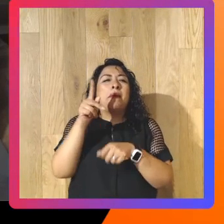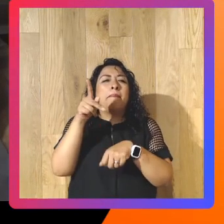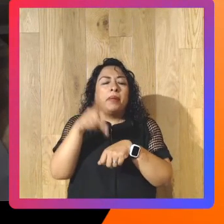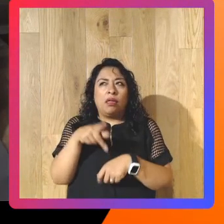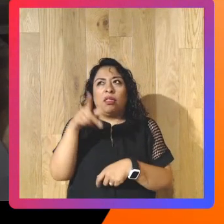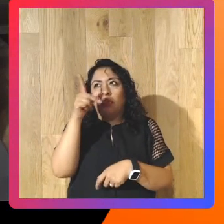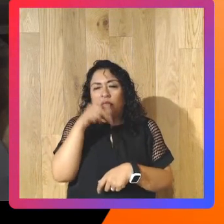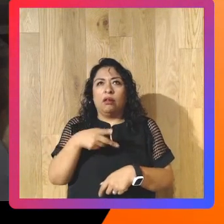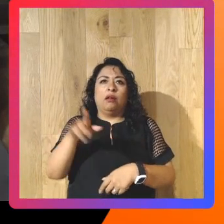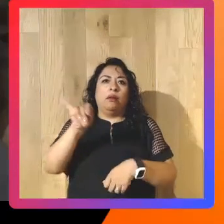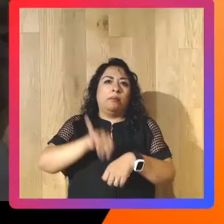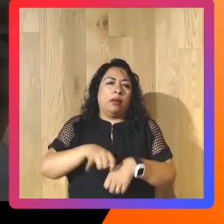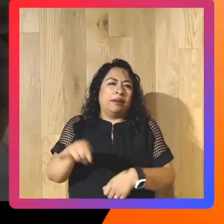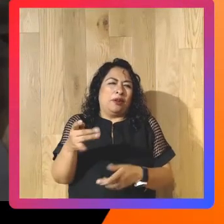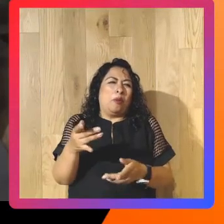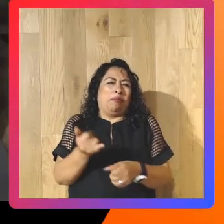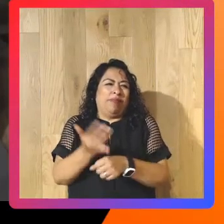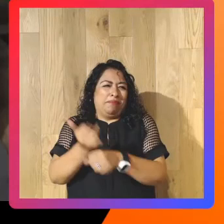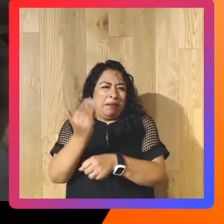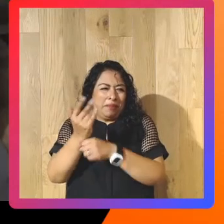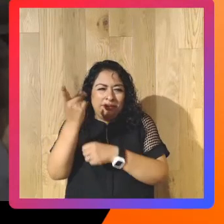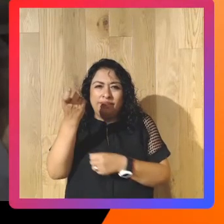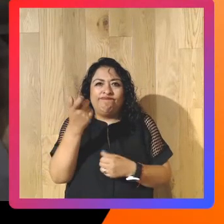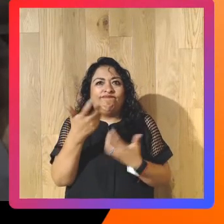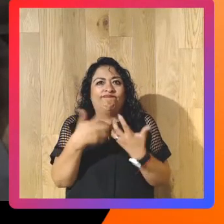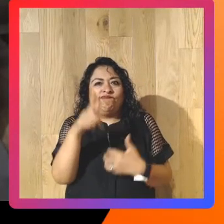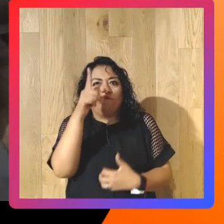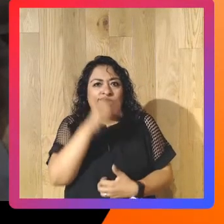camino que nos hacen ser cada vez menos productivos.